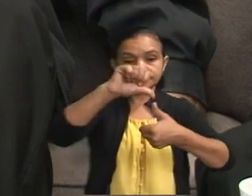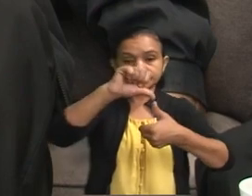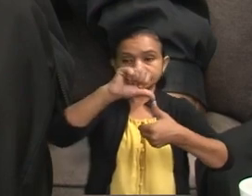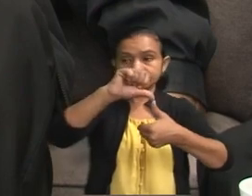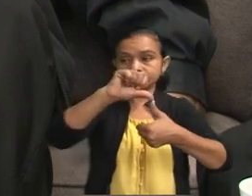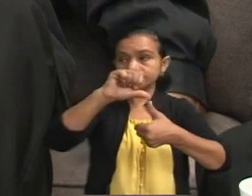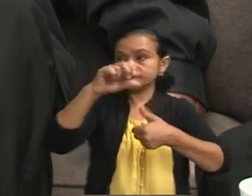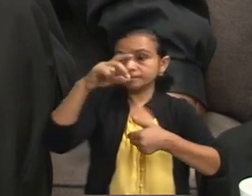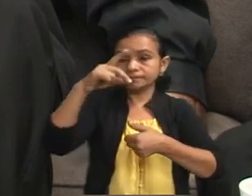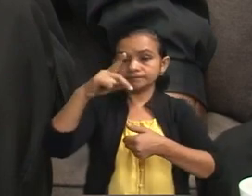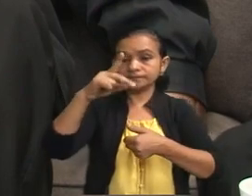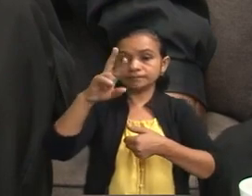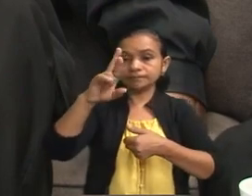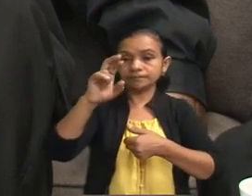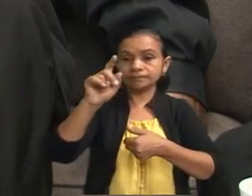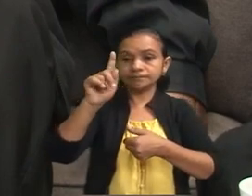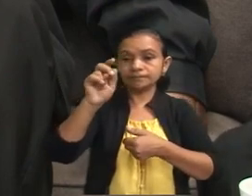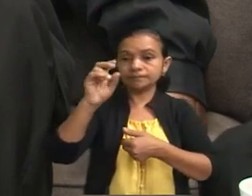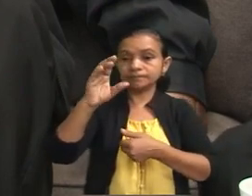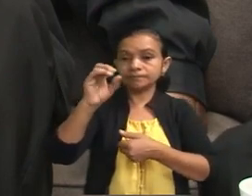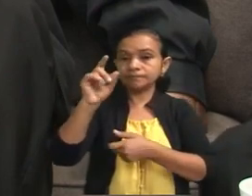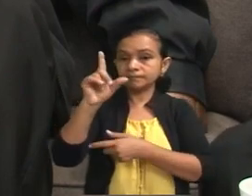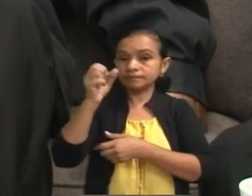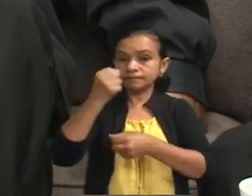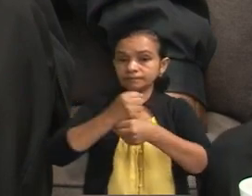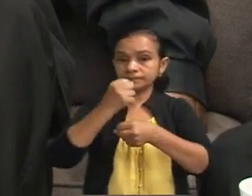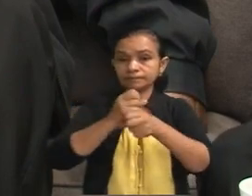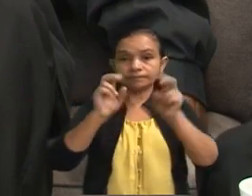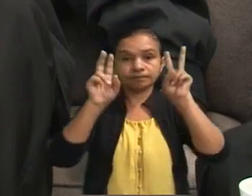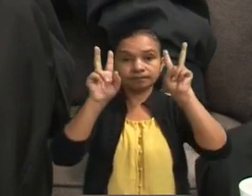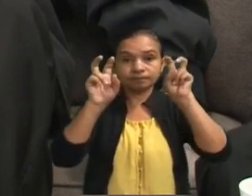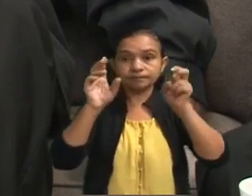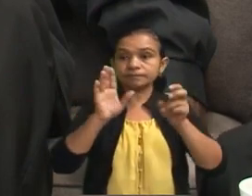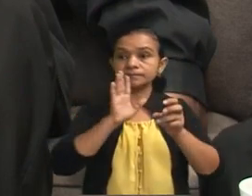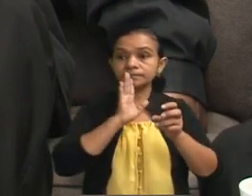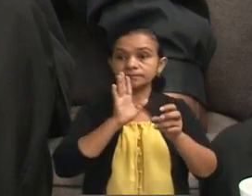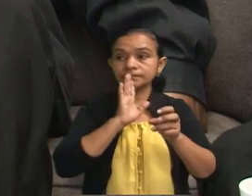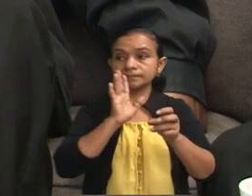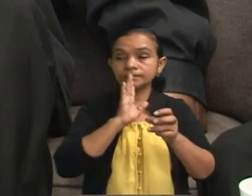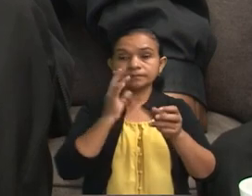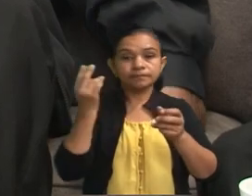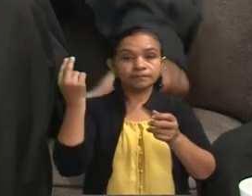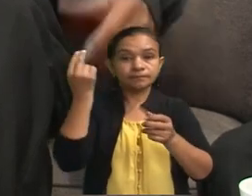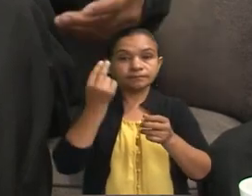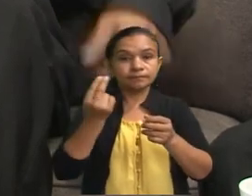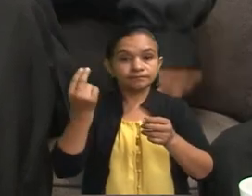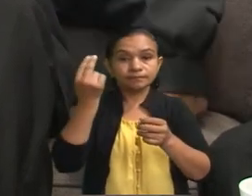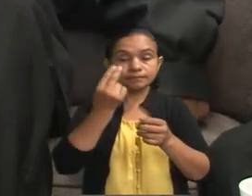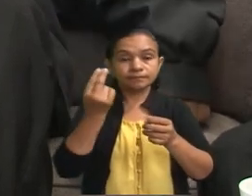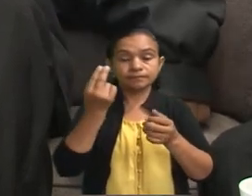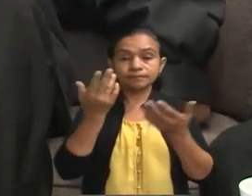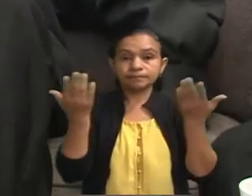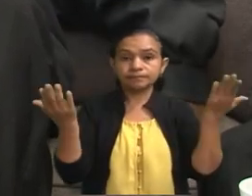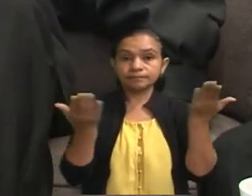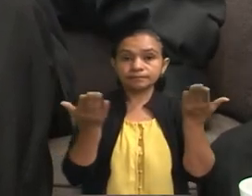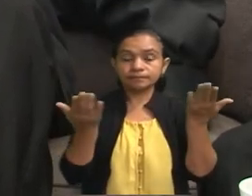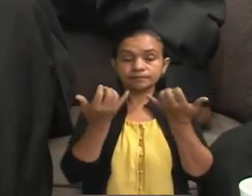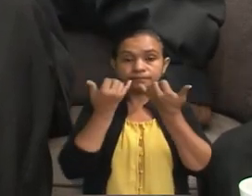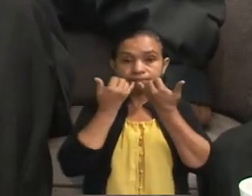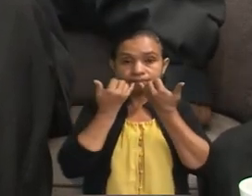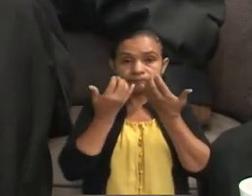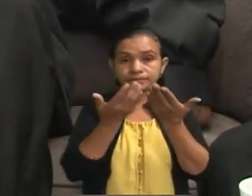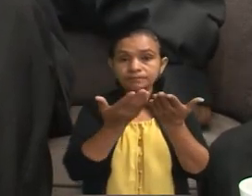trabajar sobre estos temas. Hemos venido uniformando criterios sobre cómo utilizar de manera uniforme